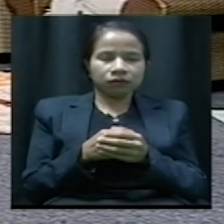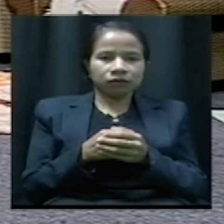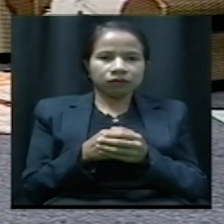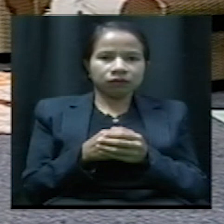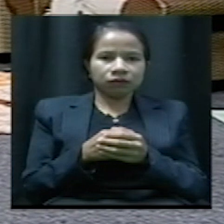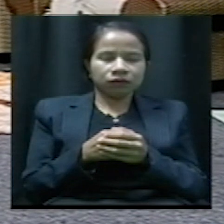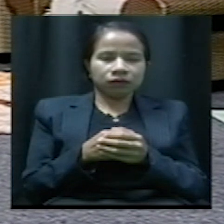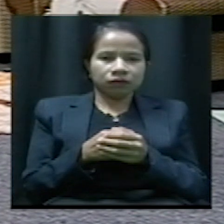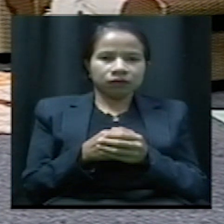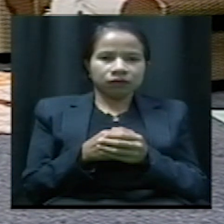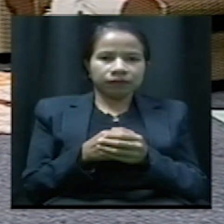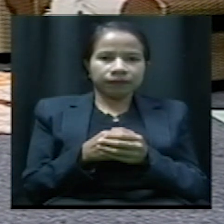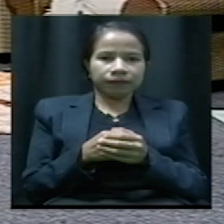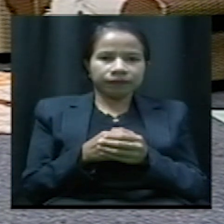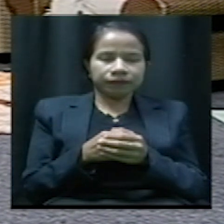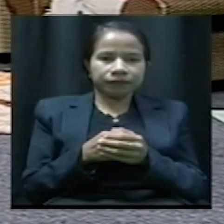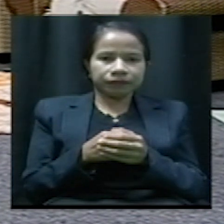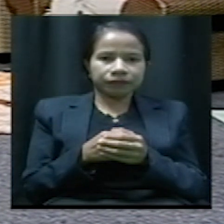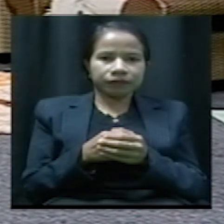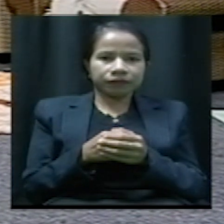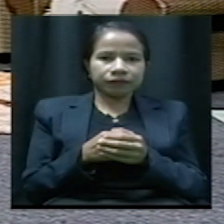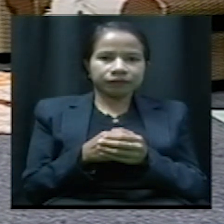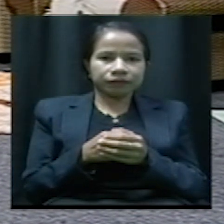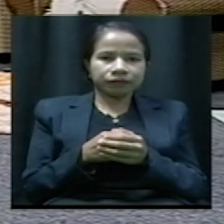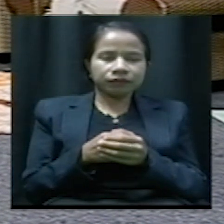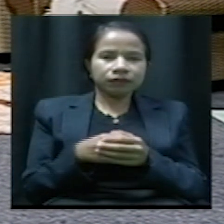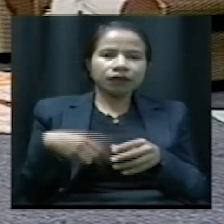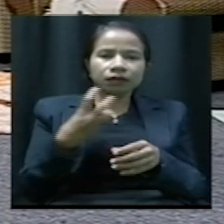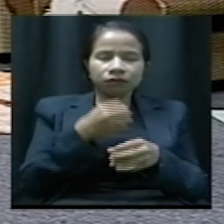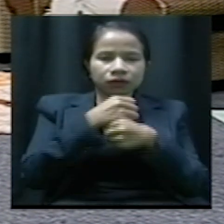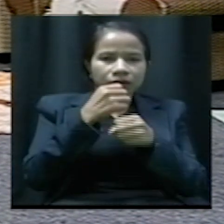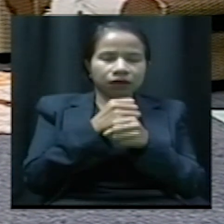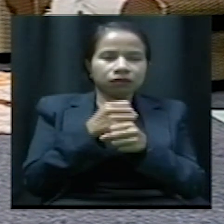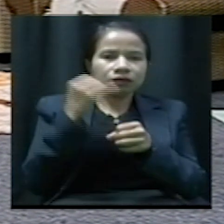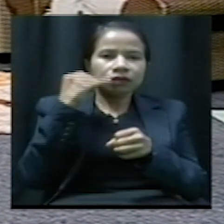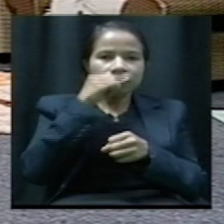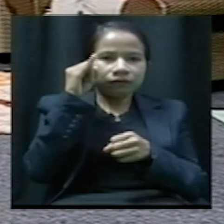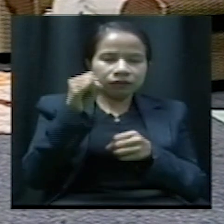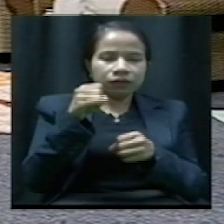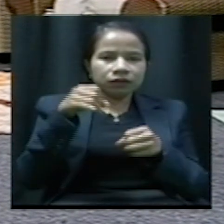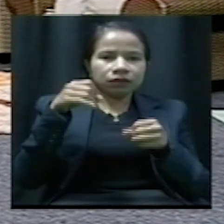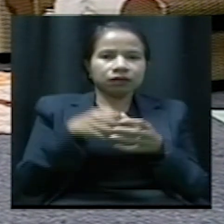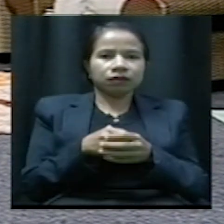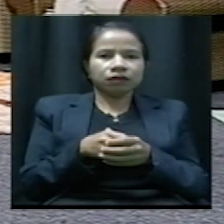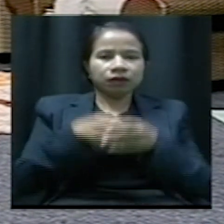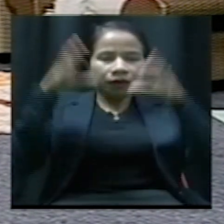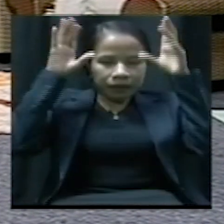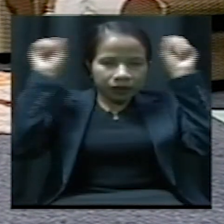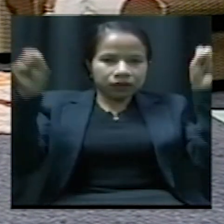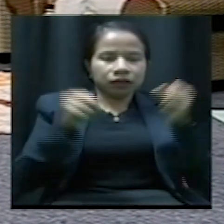solo entrevista ho Direktur Nasional Peskija Komisi Funsan Publiku ne ami mo solo entrevista mo ho Presiden